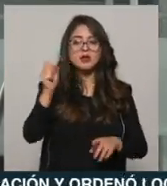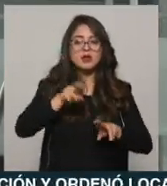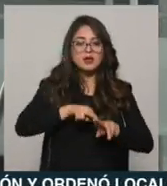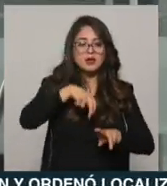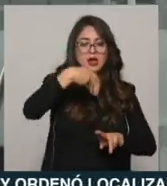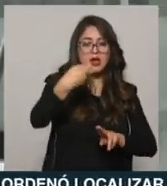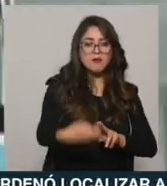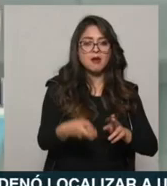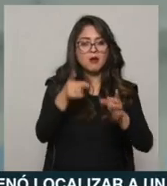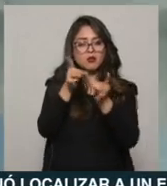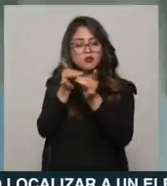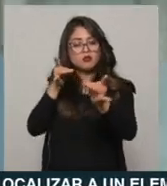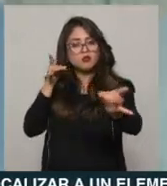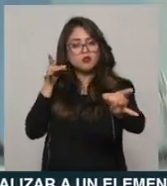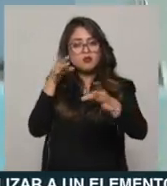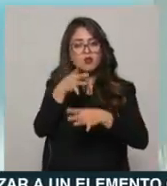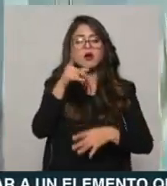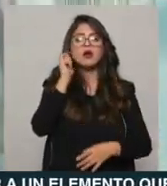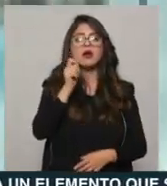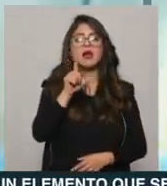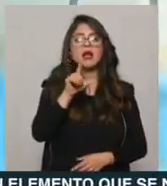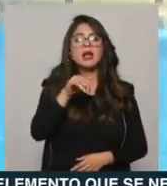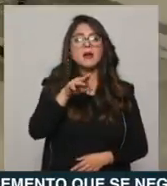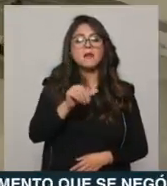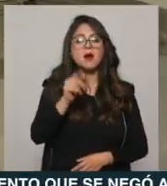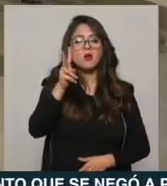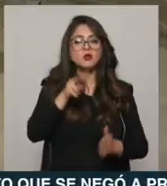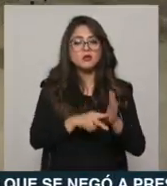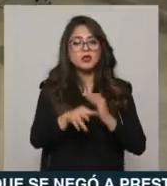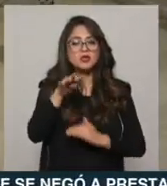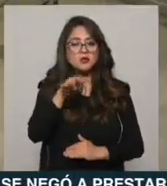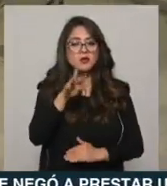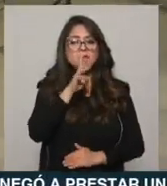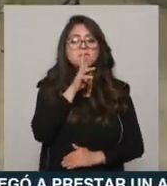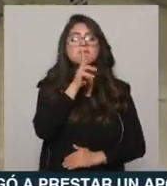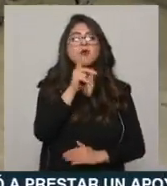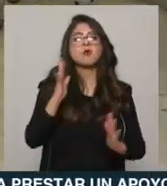con arco, con lo que se encamina a convertir a Lima 2019